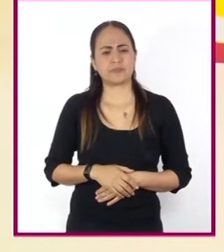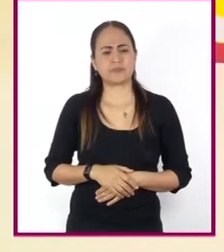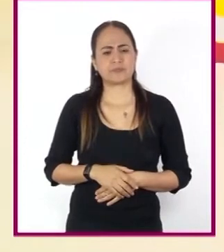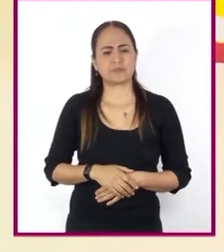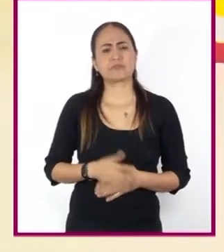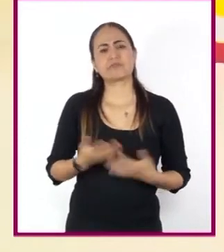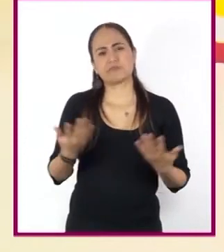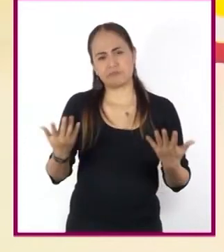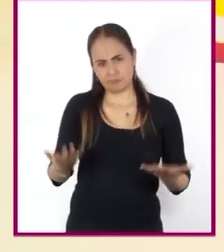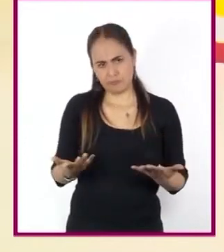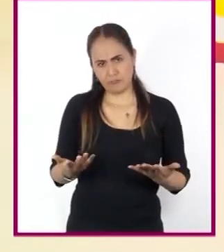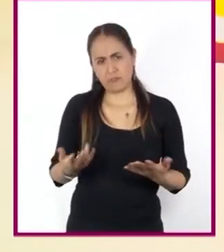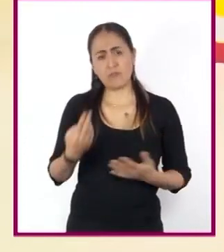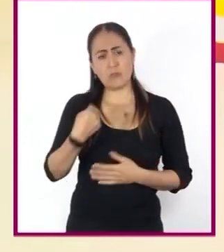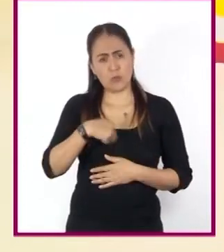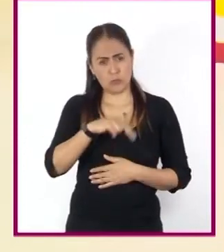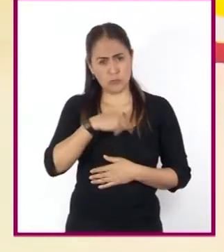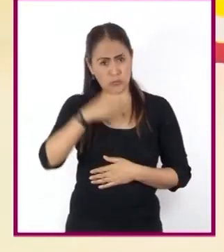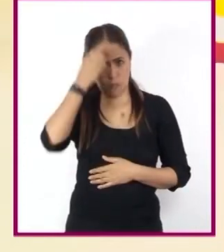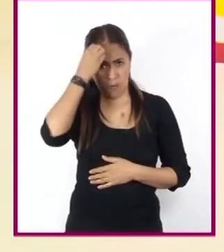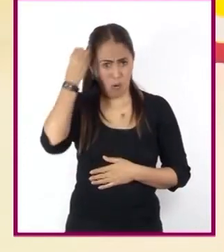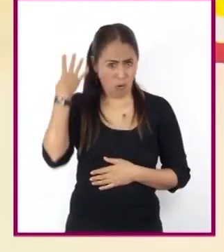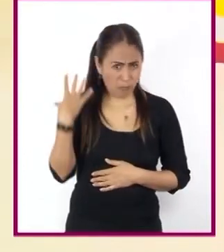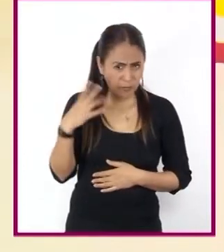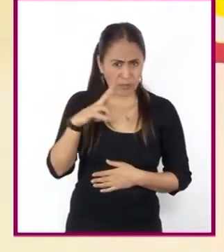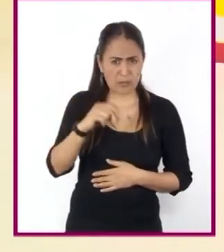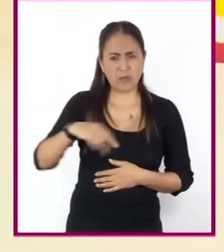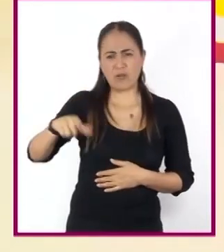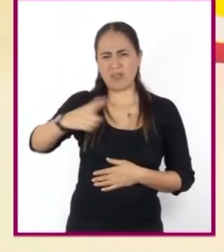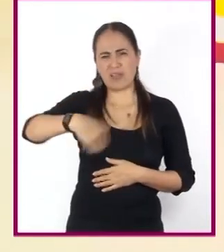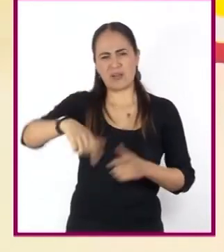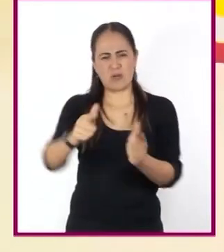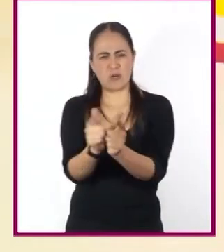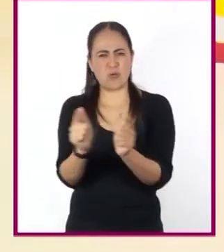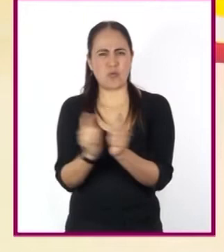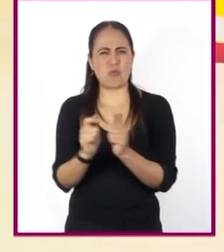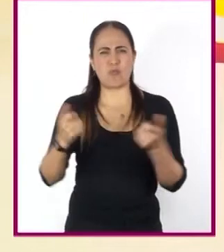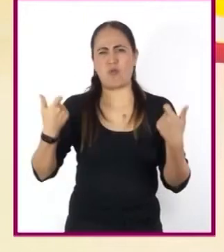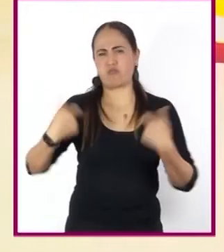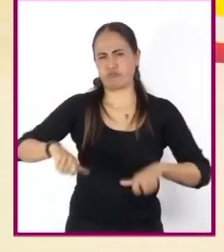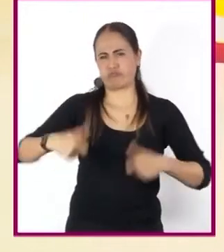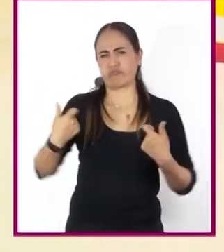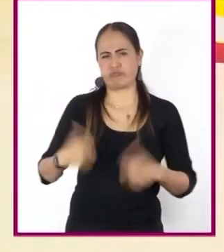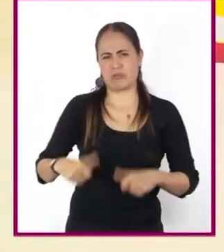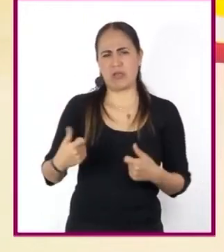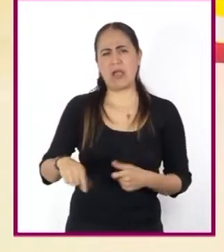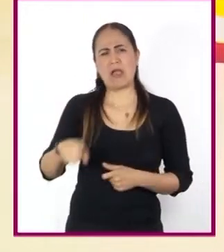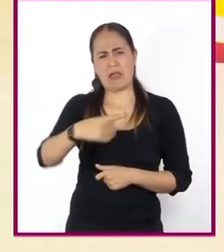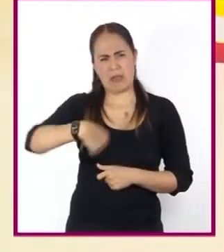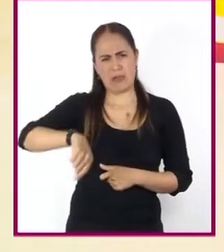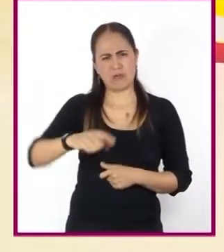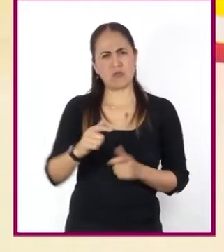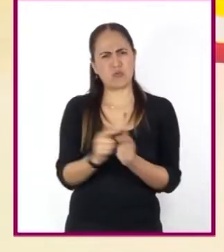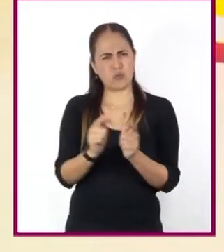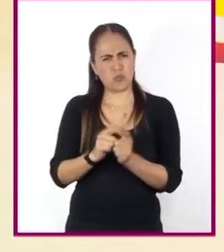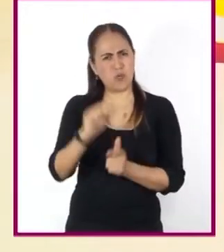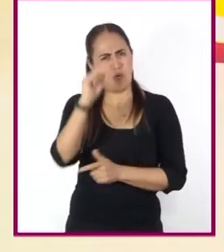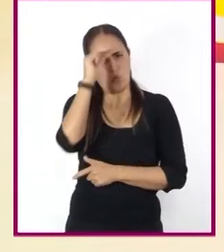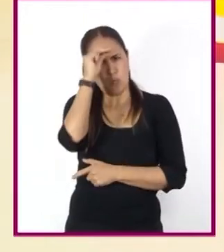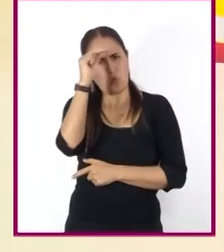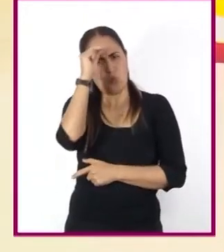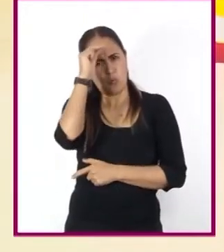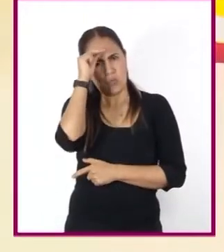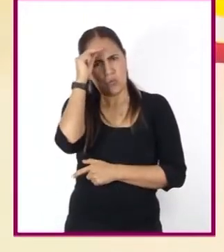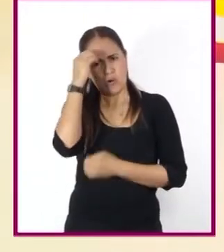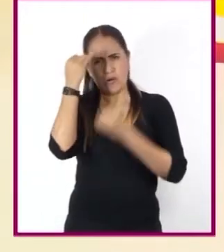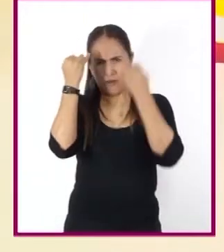De hecho, no debemos olvidar que dentro de la burguesía colonial había un grupo de intelectuales que tenía acceso a las